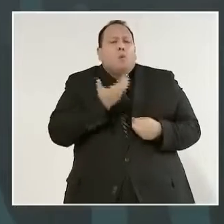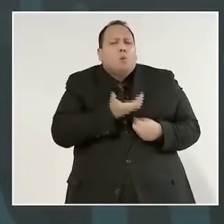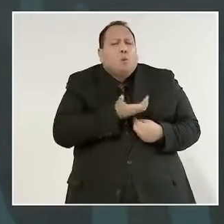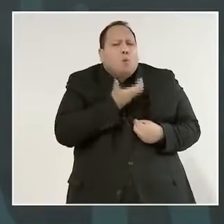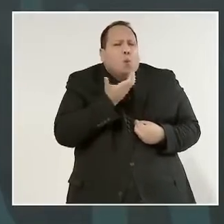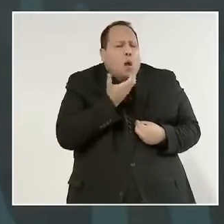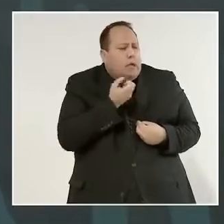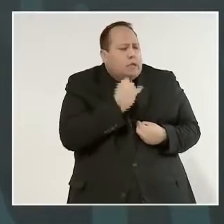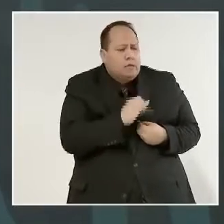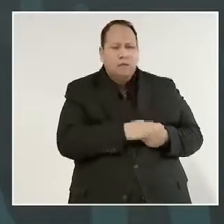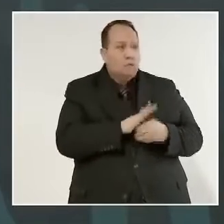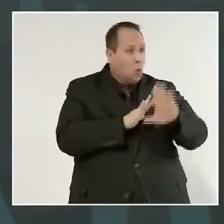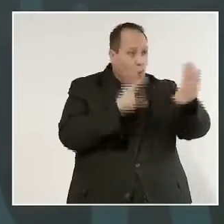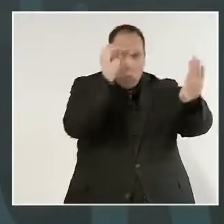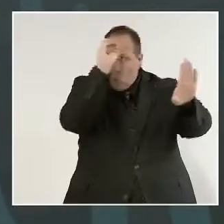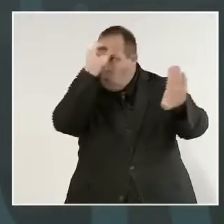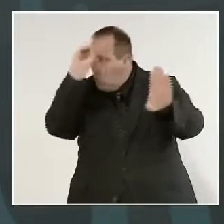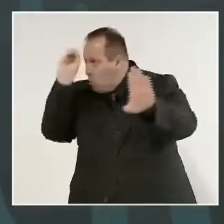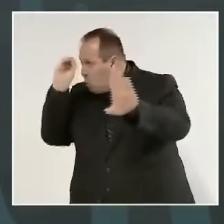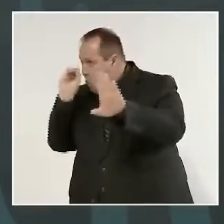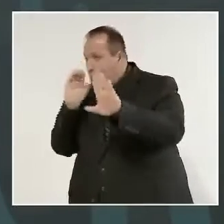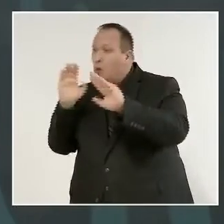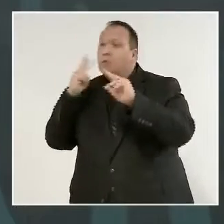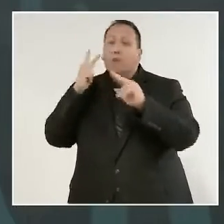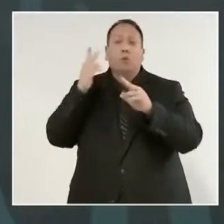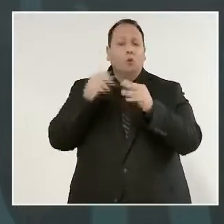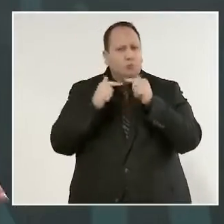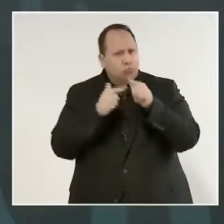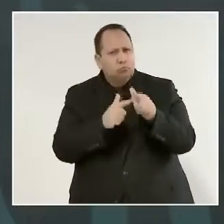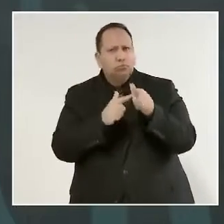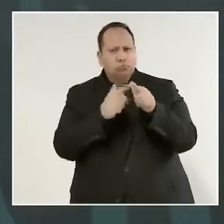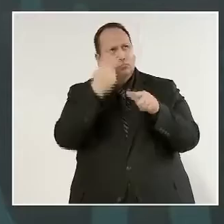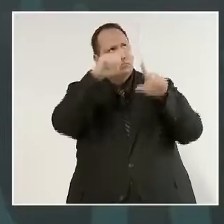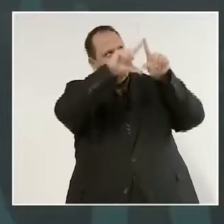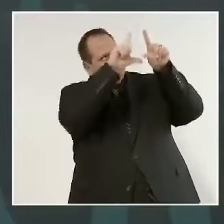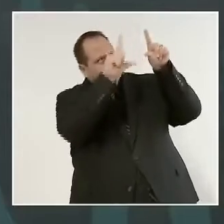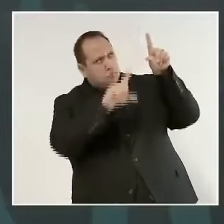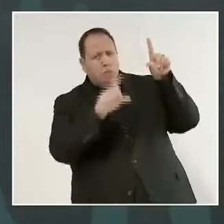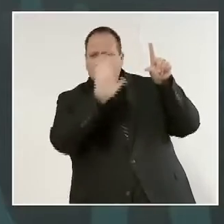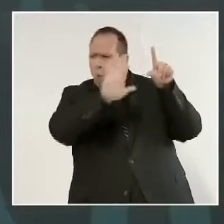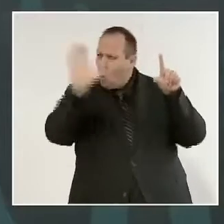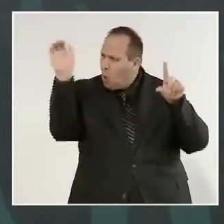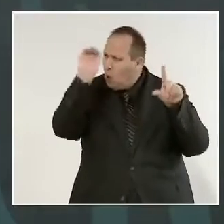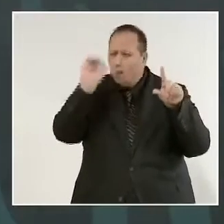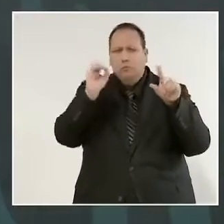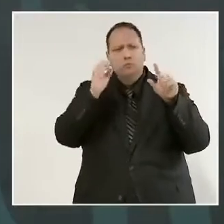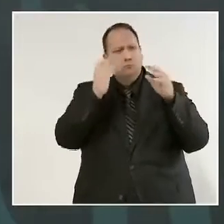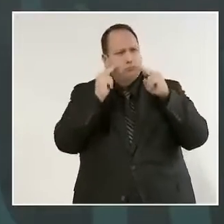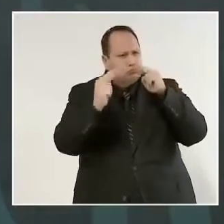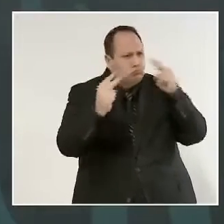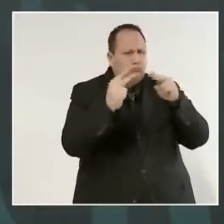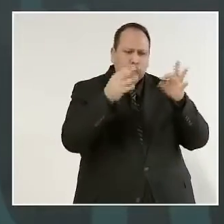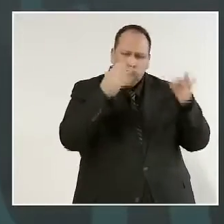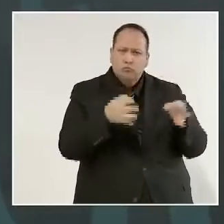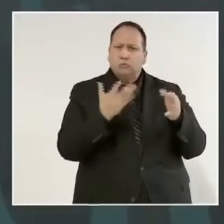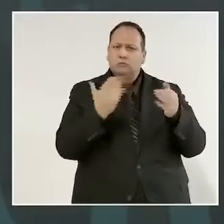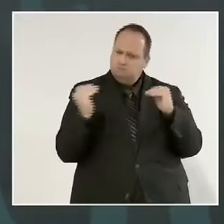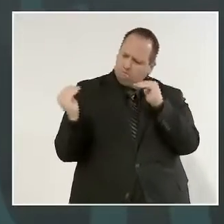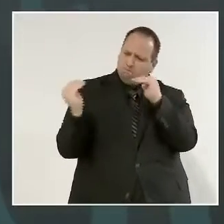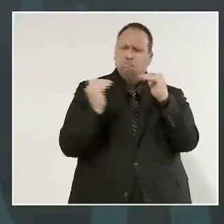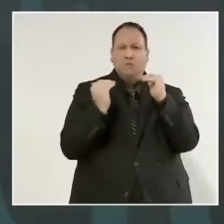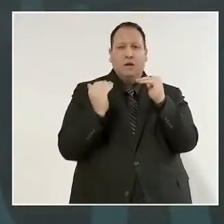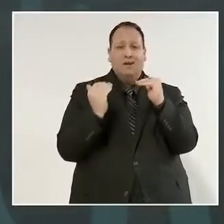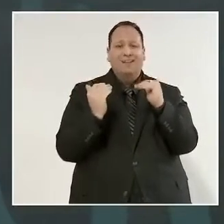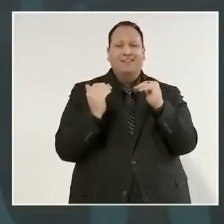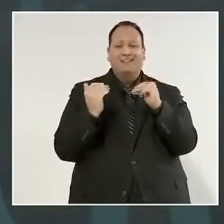establecer el hábito democrático en nuestro país, porque yo creo que esa